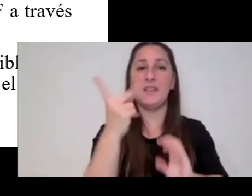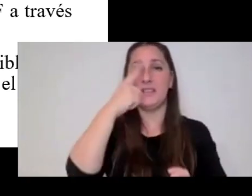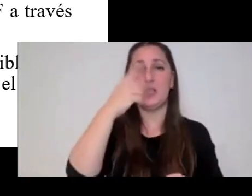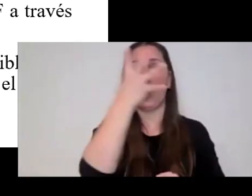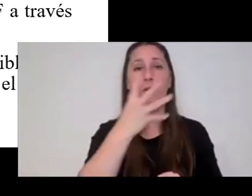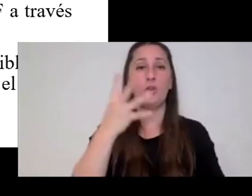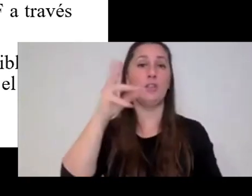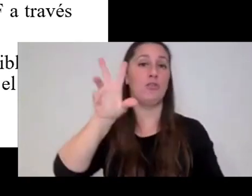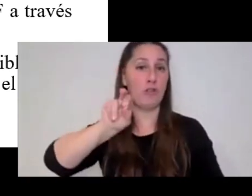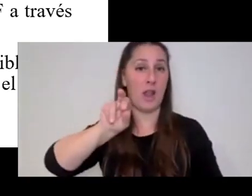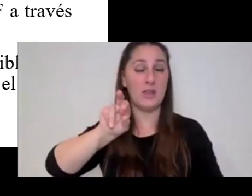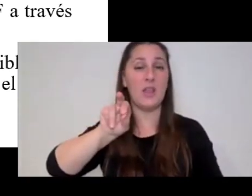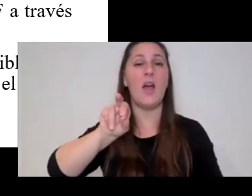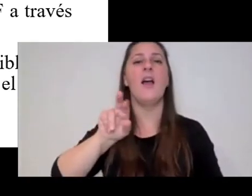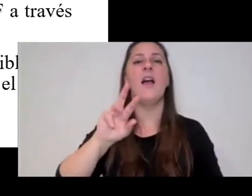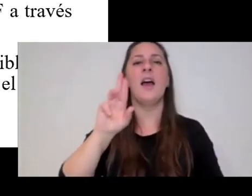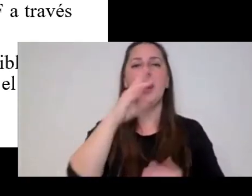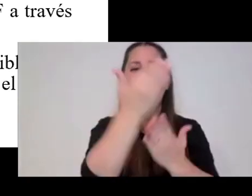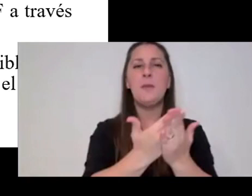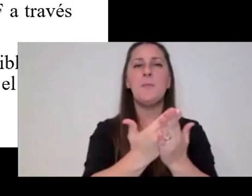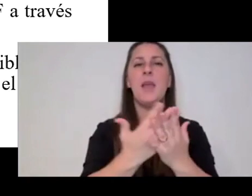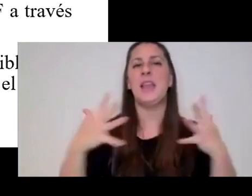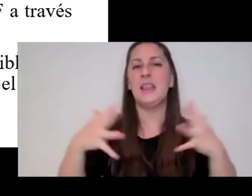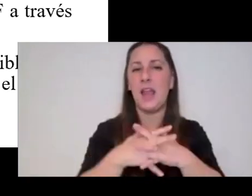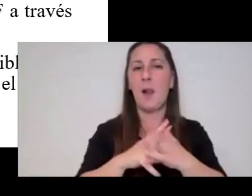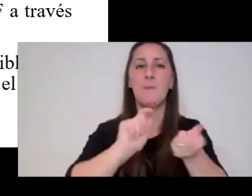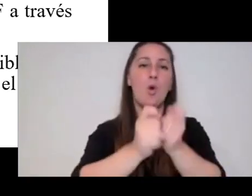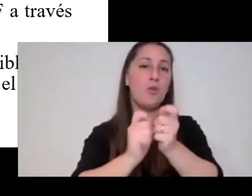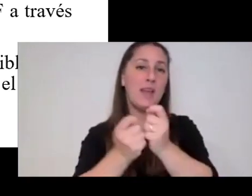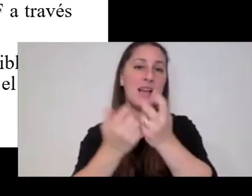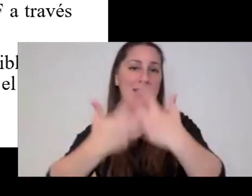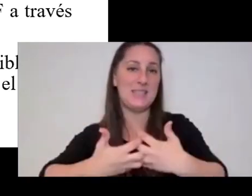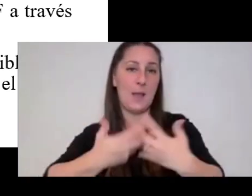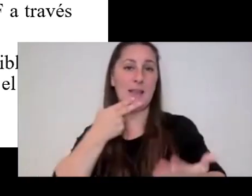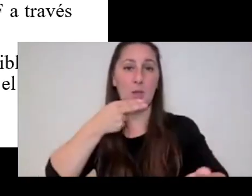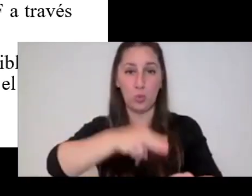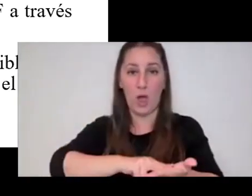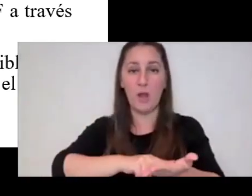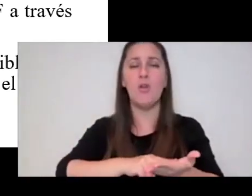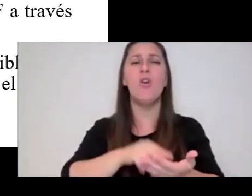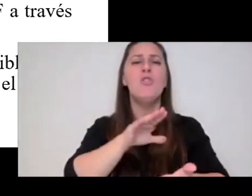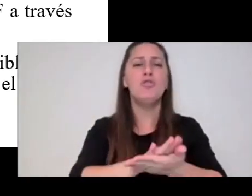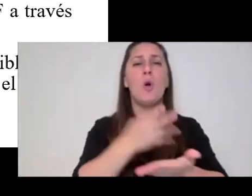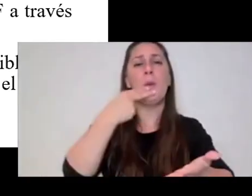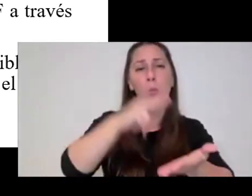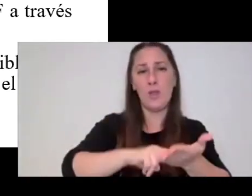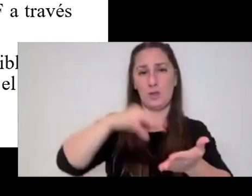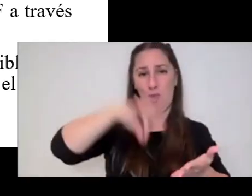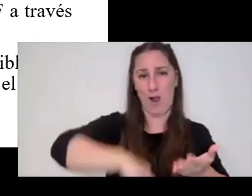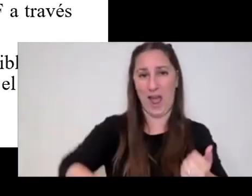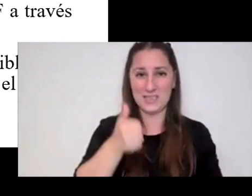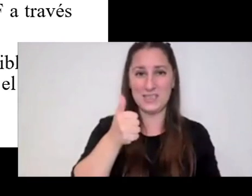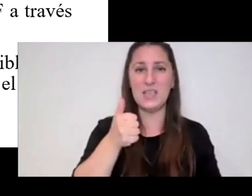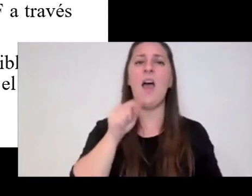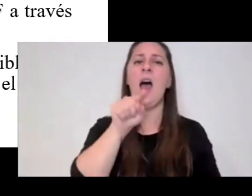27.430, el régimen integral de modificación del sistema tributario en materia de impuesto a las ganancias, incorporó